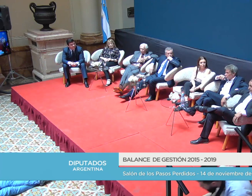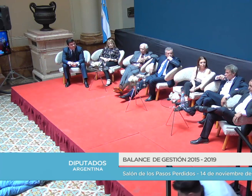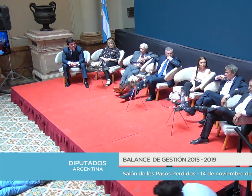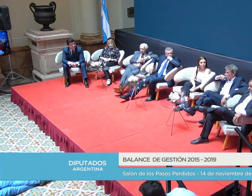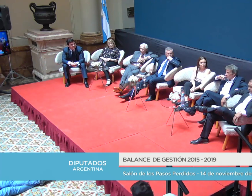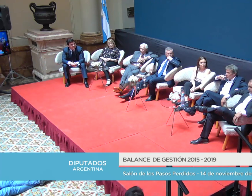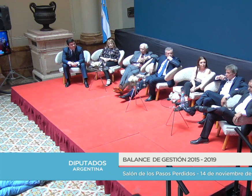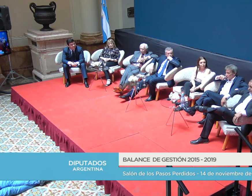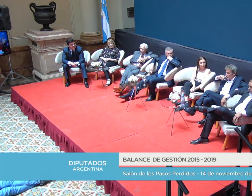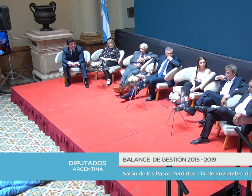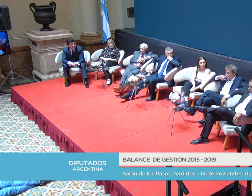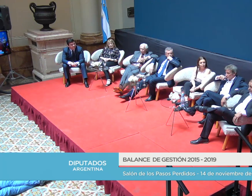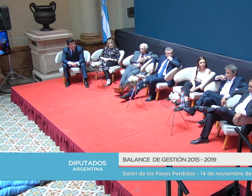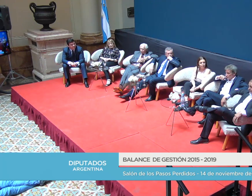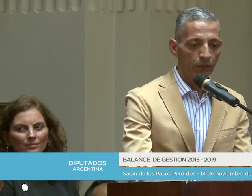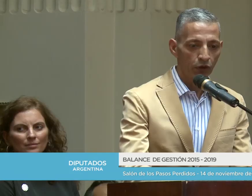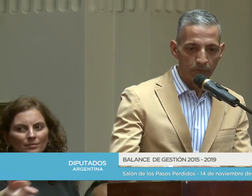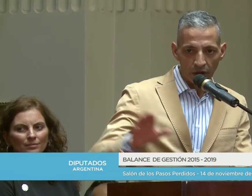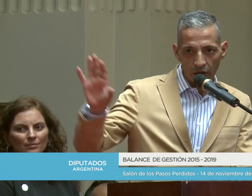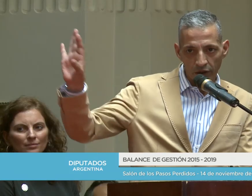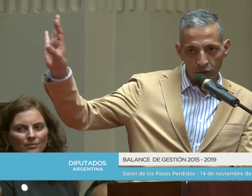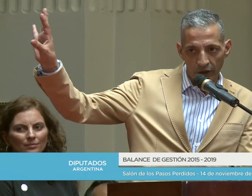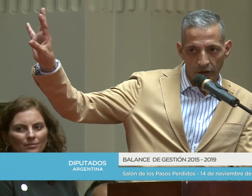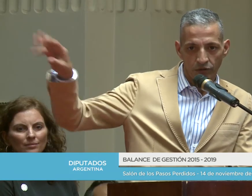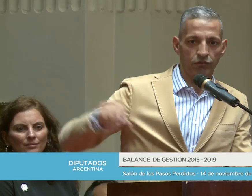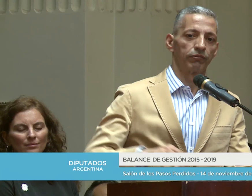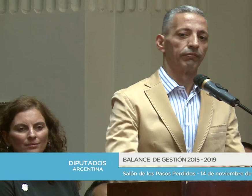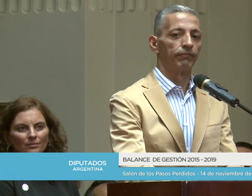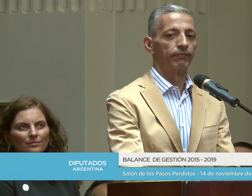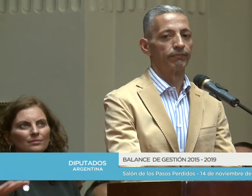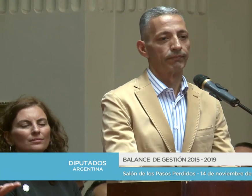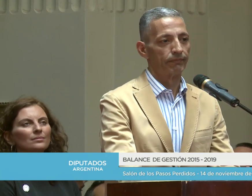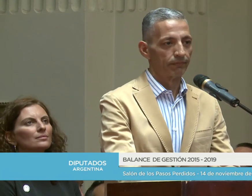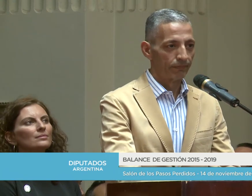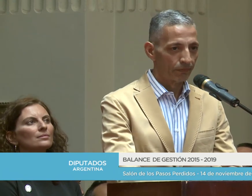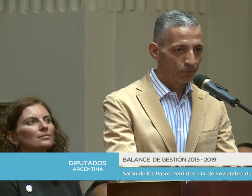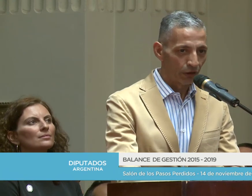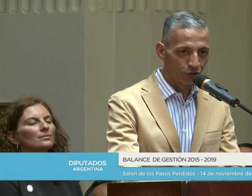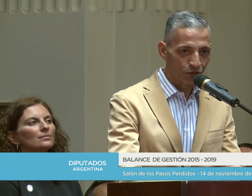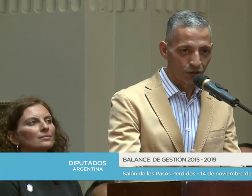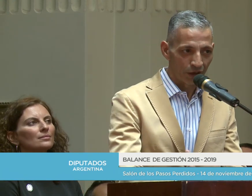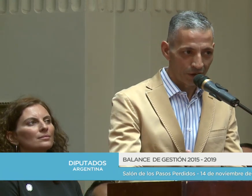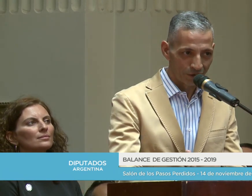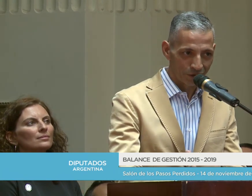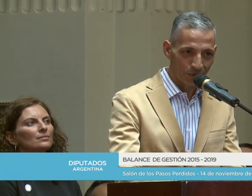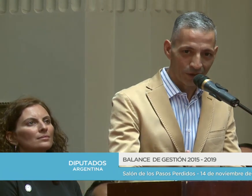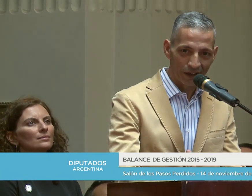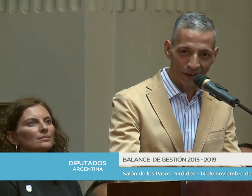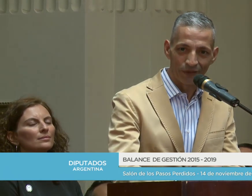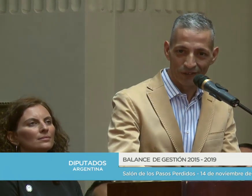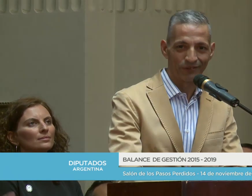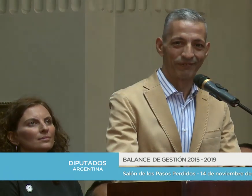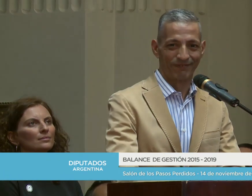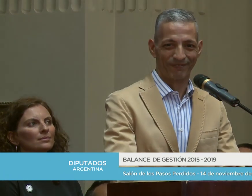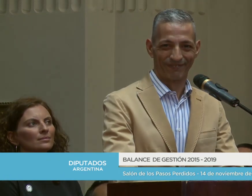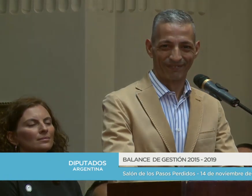la responsabilidad es muy grande. Nos pueden hablar de numeritos, pero nosotros los trabajadores somos de carne